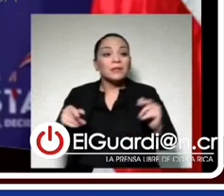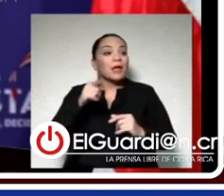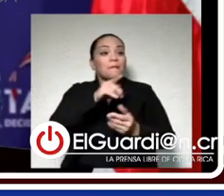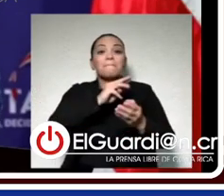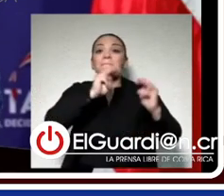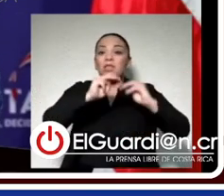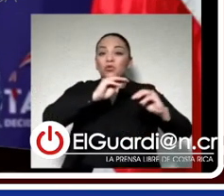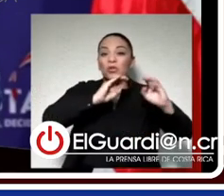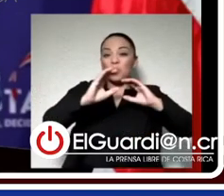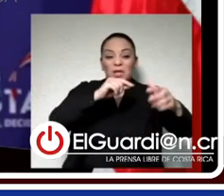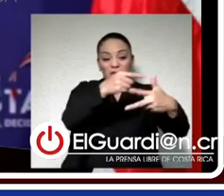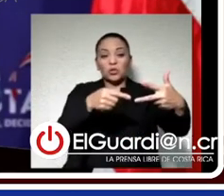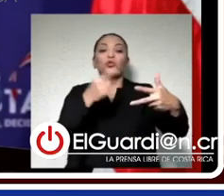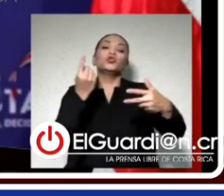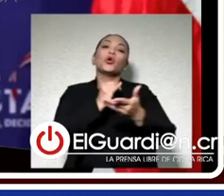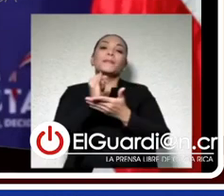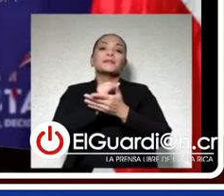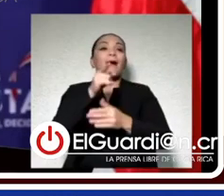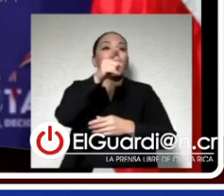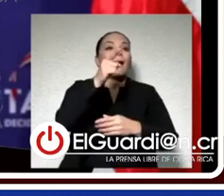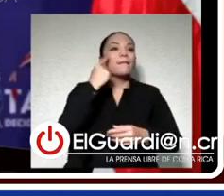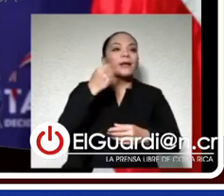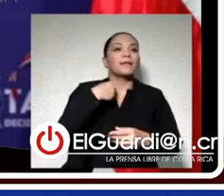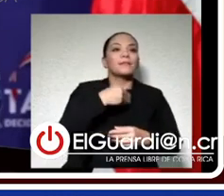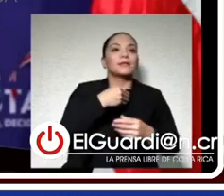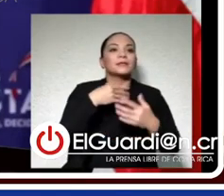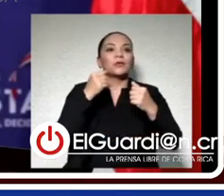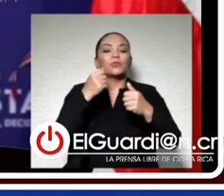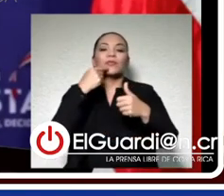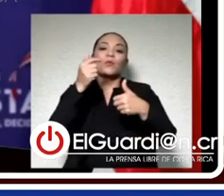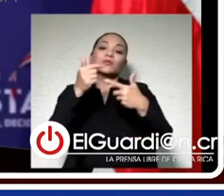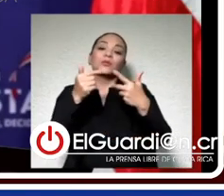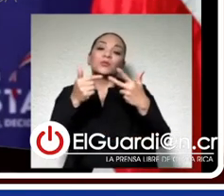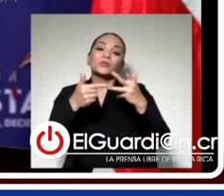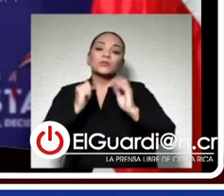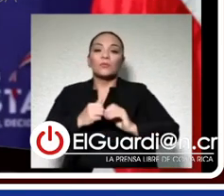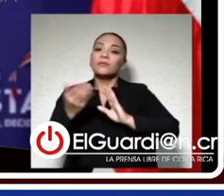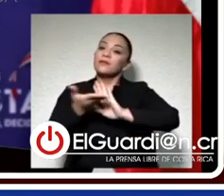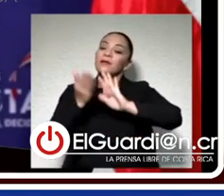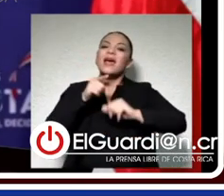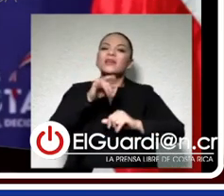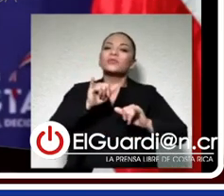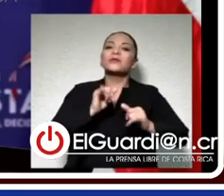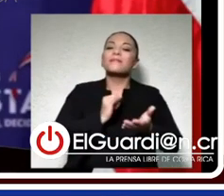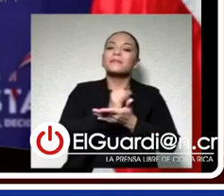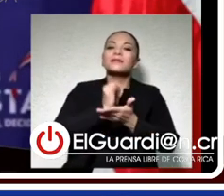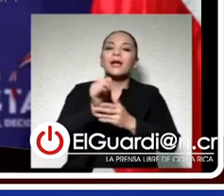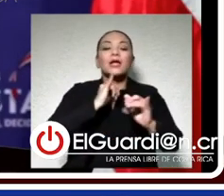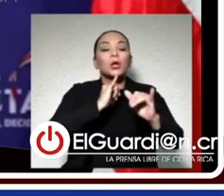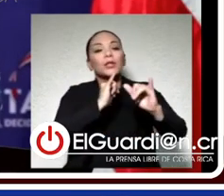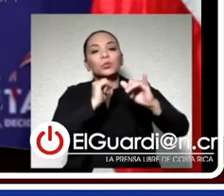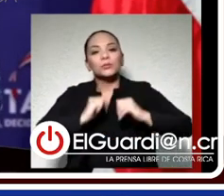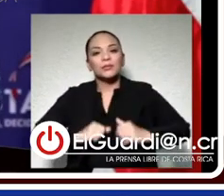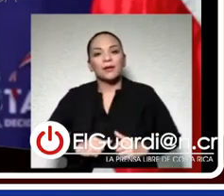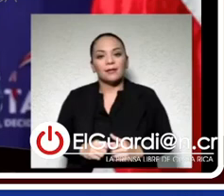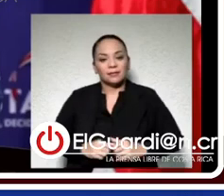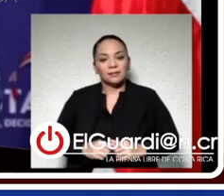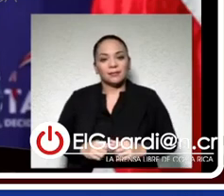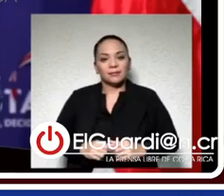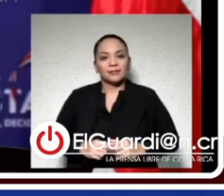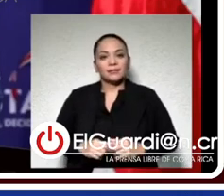Chacón dijo a Rel y a fulano tal que me está jodiendo, eso sí. Eso sí lo investigan y lo denuncian.